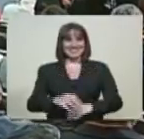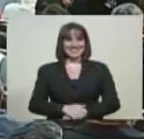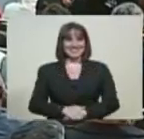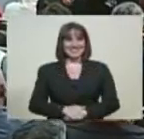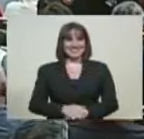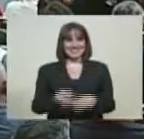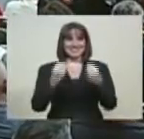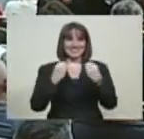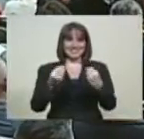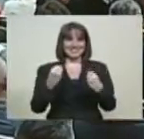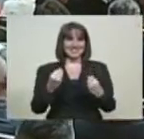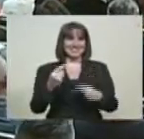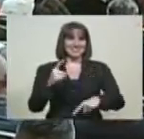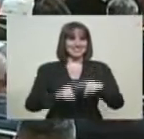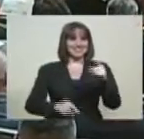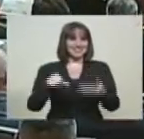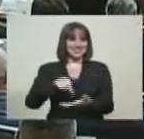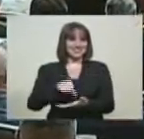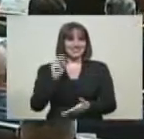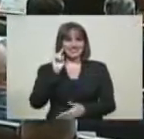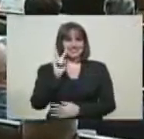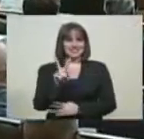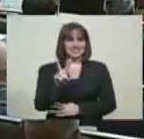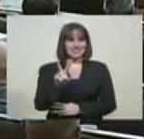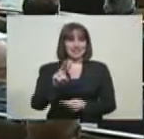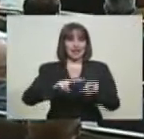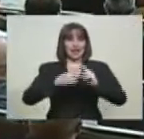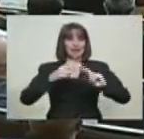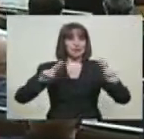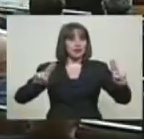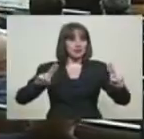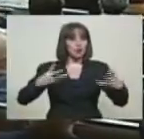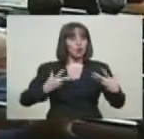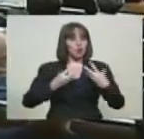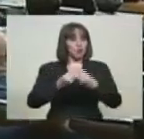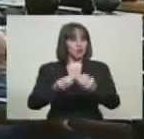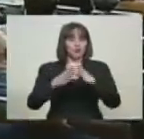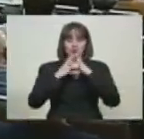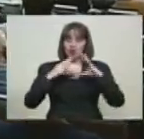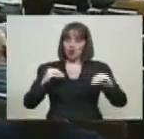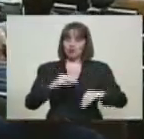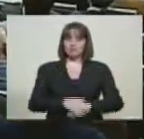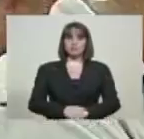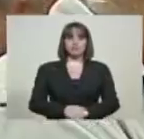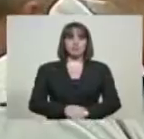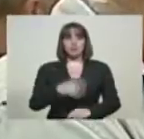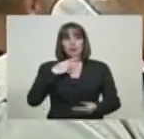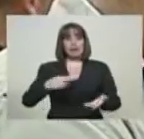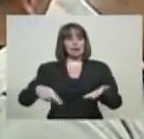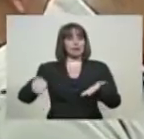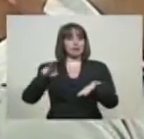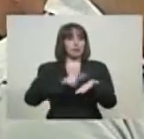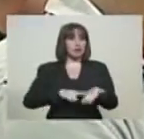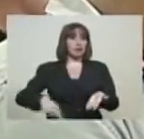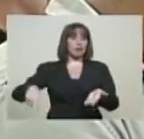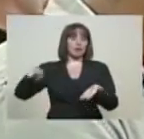debemos nosotros poner en el centro con paz es posible todo lo he repetido